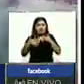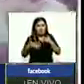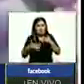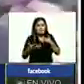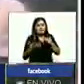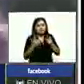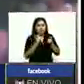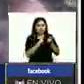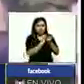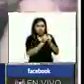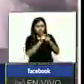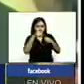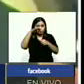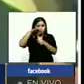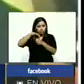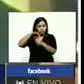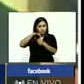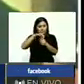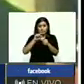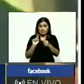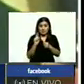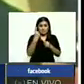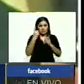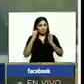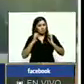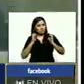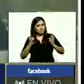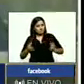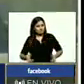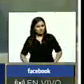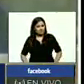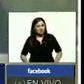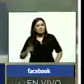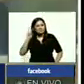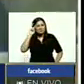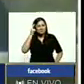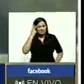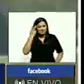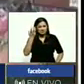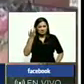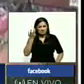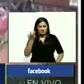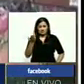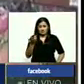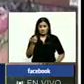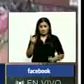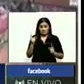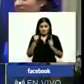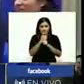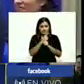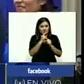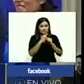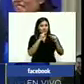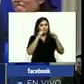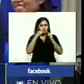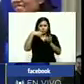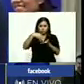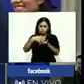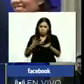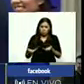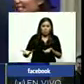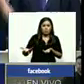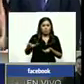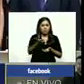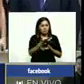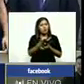a un primer gobierno civil para encauzar al país a un proceso democrático que hasta hoy se ha mantenido